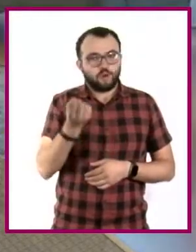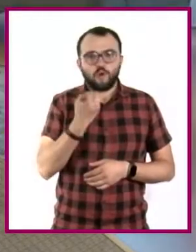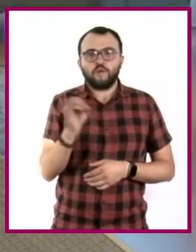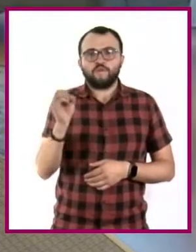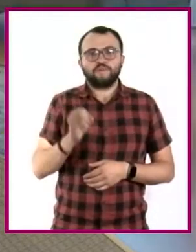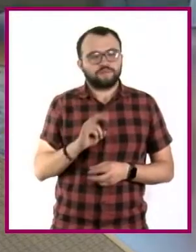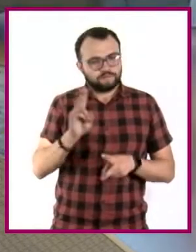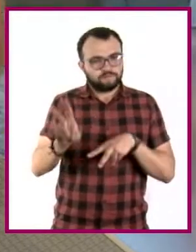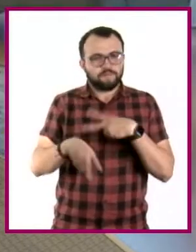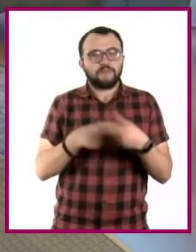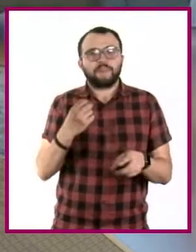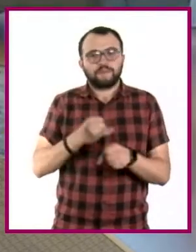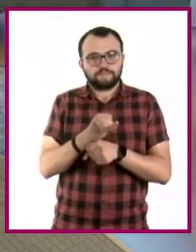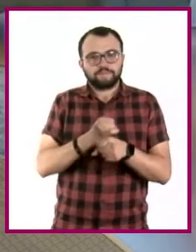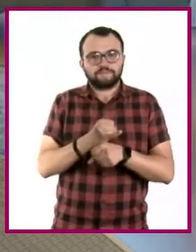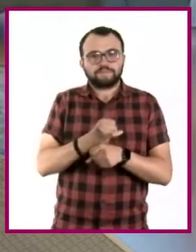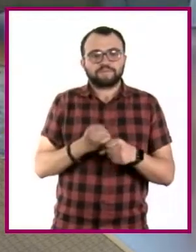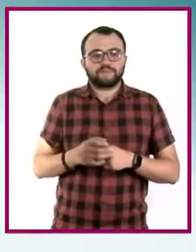a investigar.